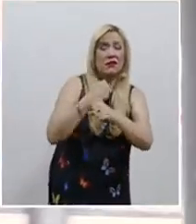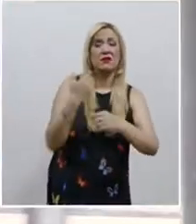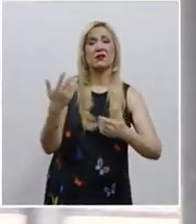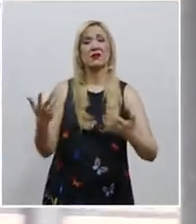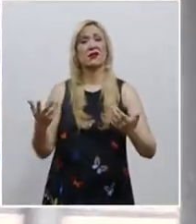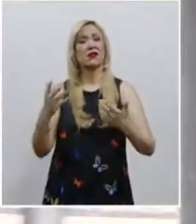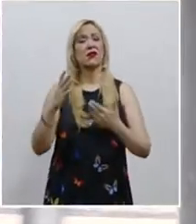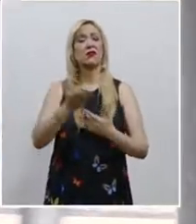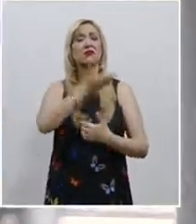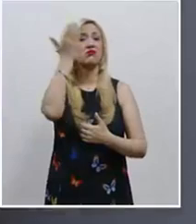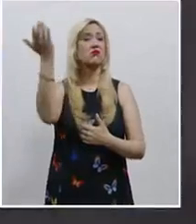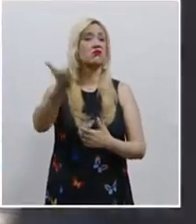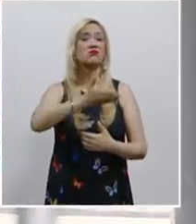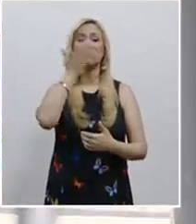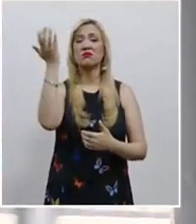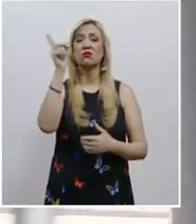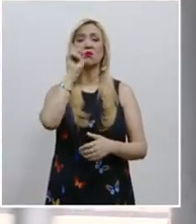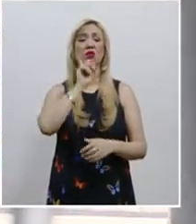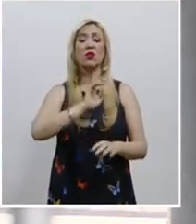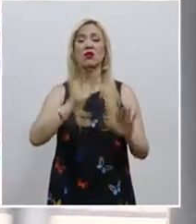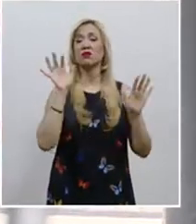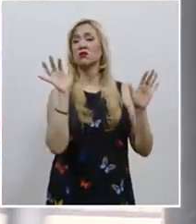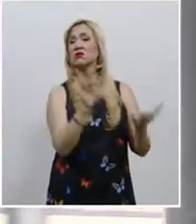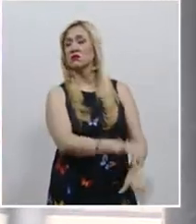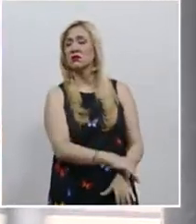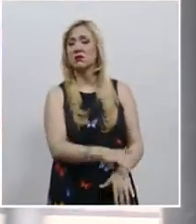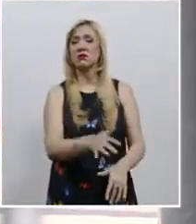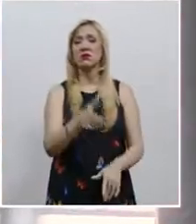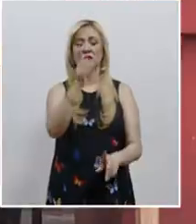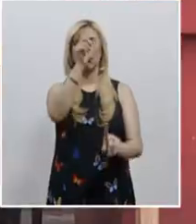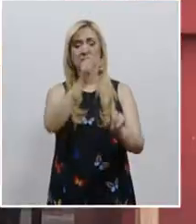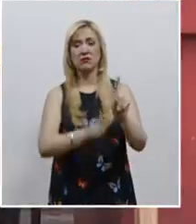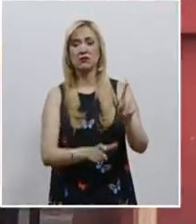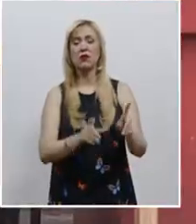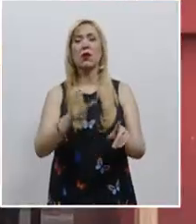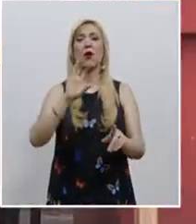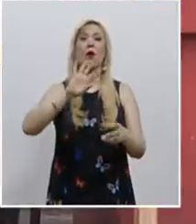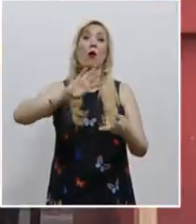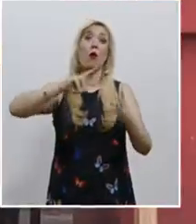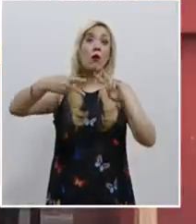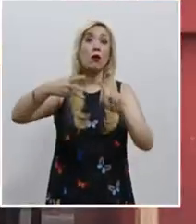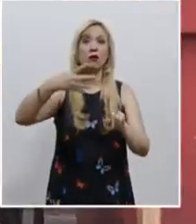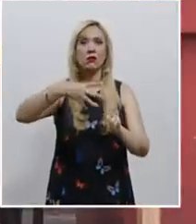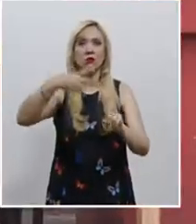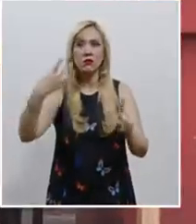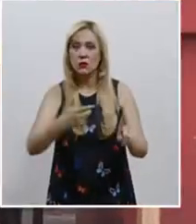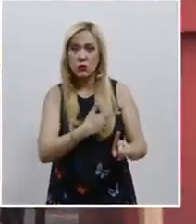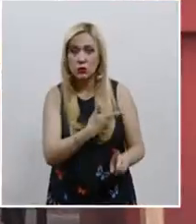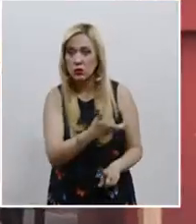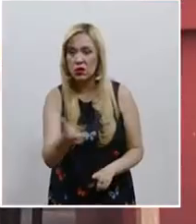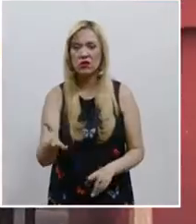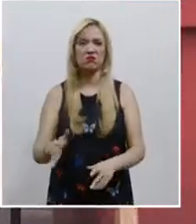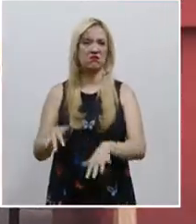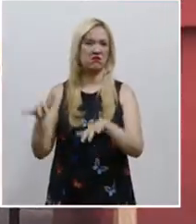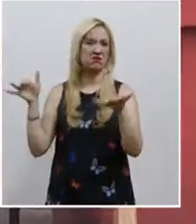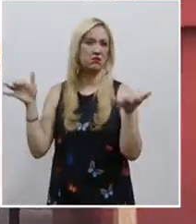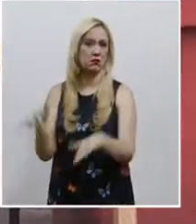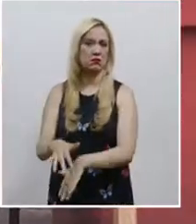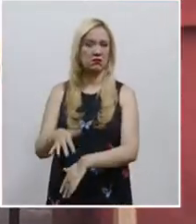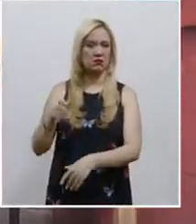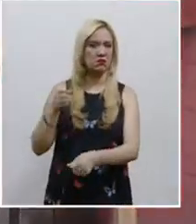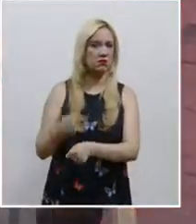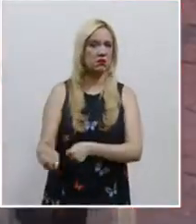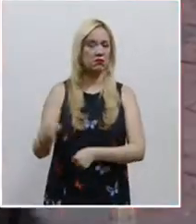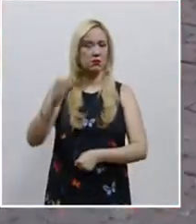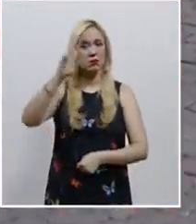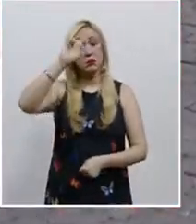desigualdad estructural basados en el sexo, género o las preferencias u orientaciones sexuales de las personas. El tribunal explicó que dicha prohibición